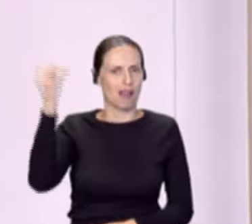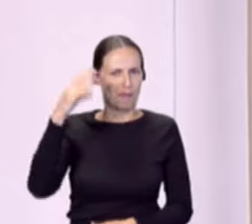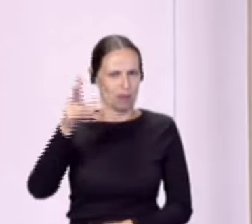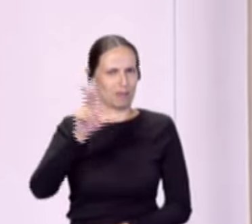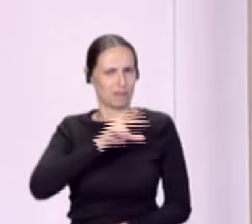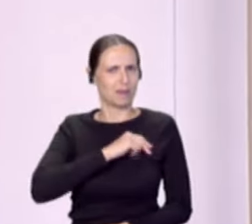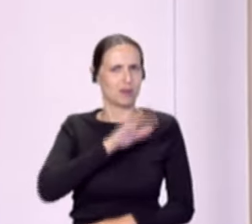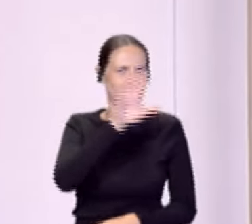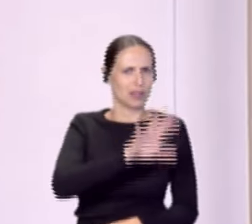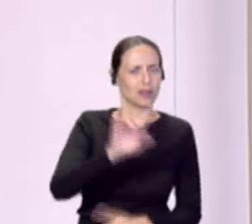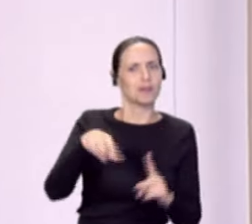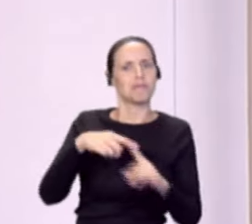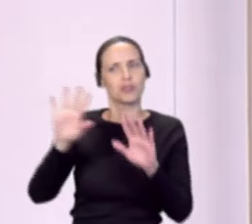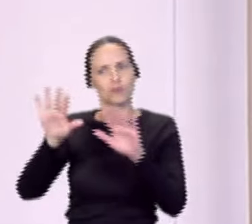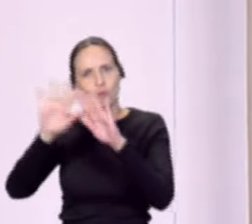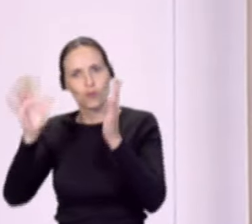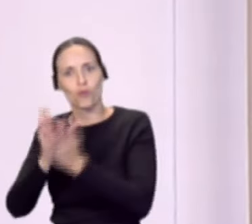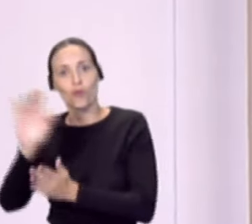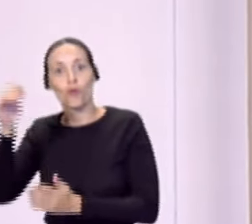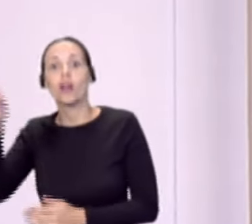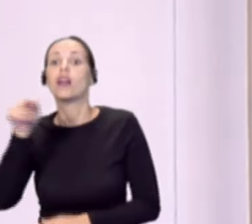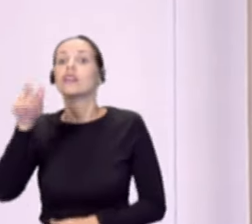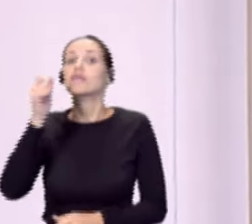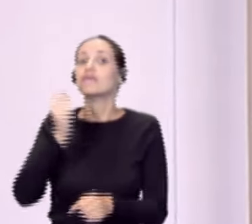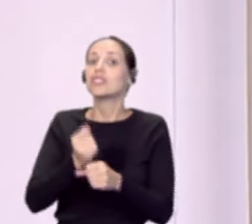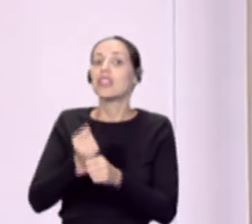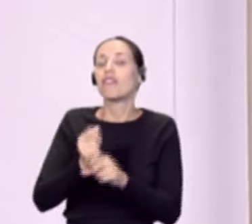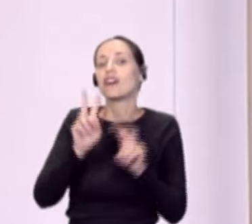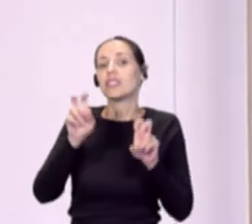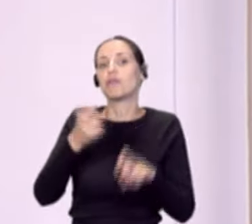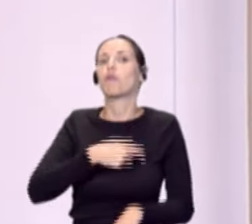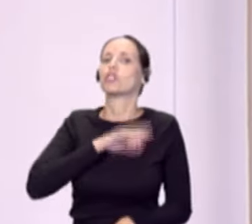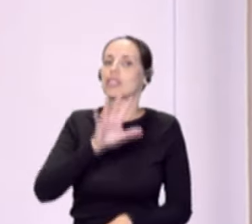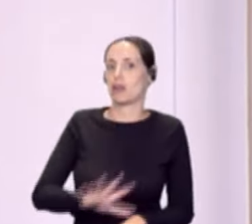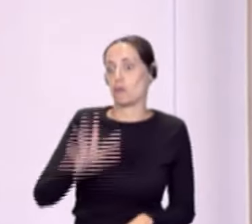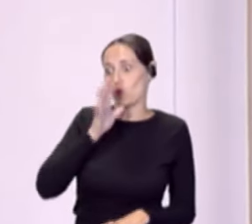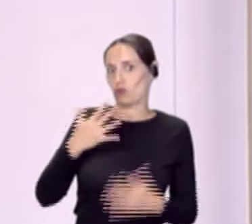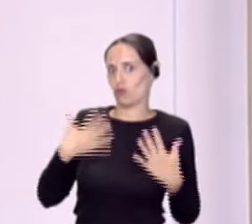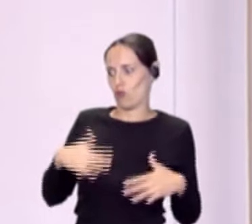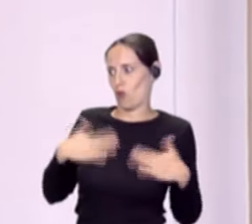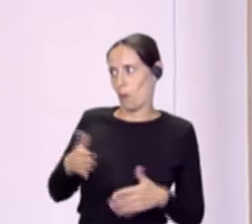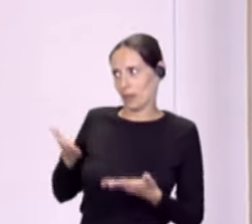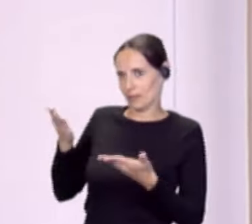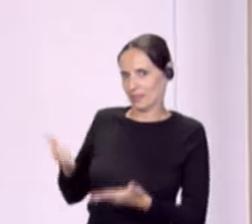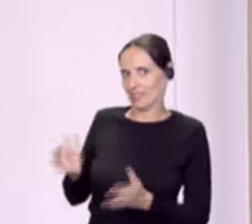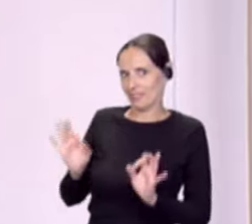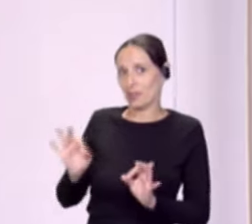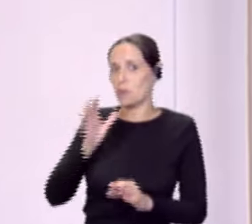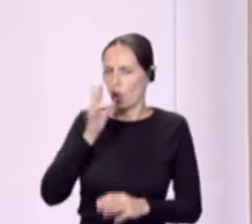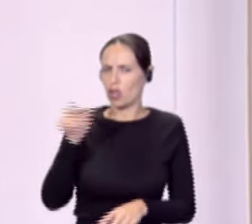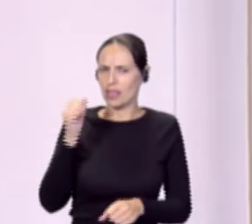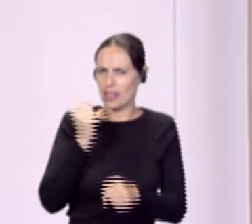nacionales e internacionales. Su profesión es policía nacional y de ahí que haya venido la van a ver ahora uniformada porque se encuentra de servicio, pero con permiso para